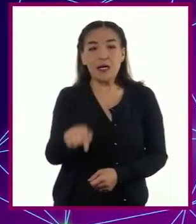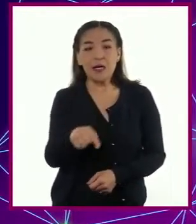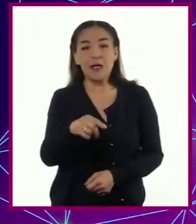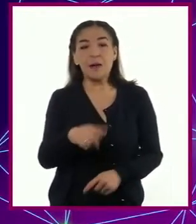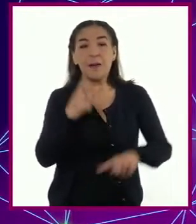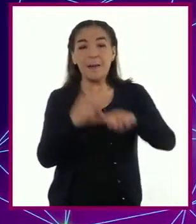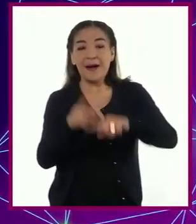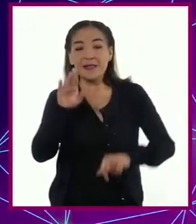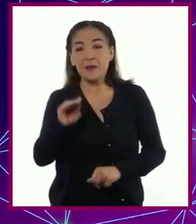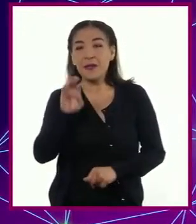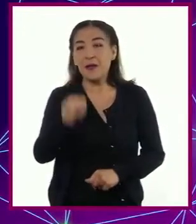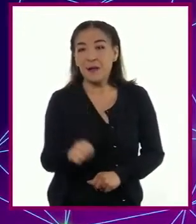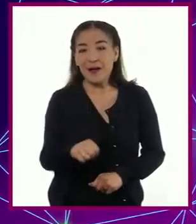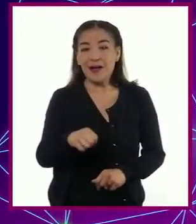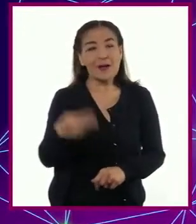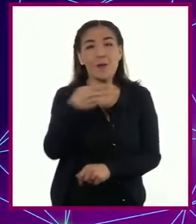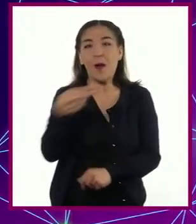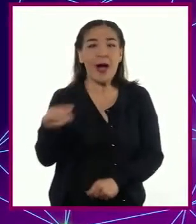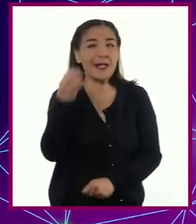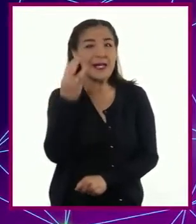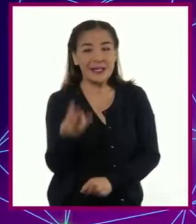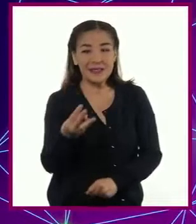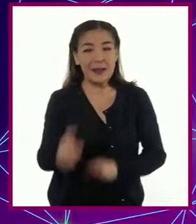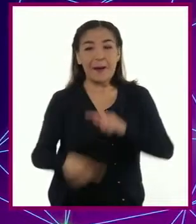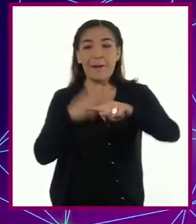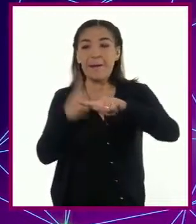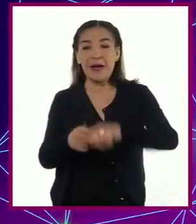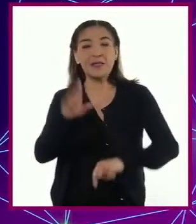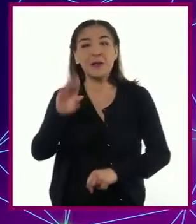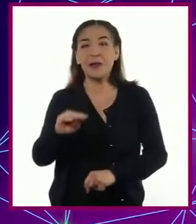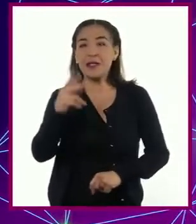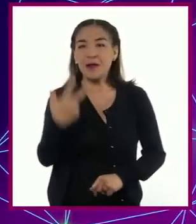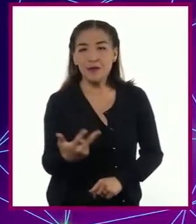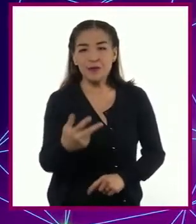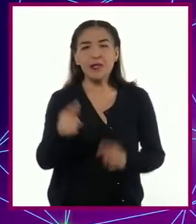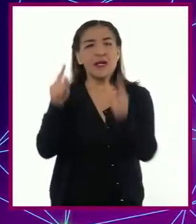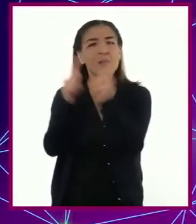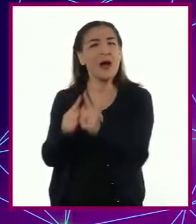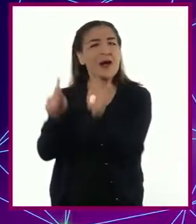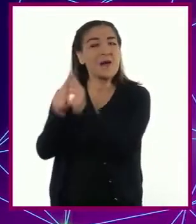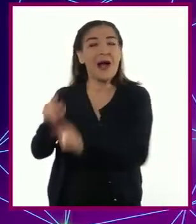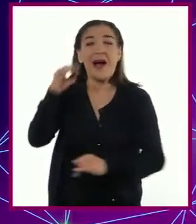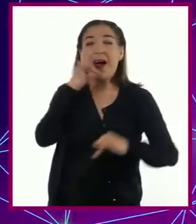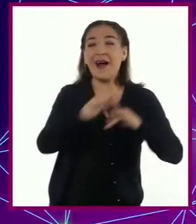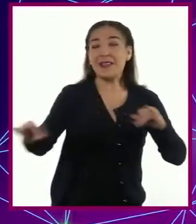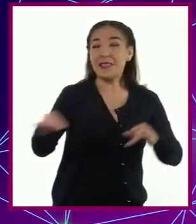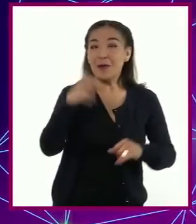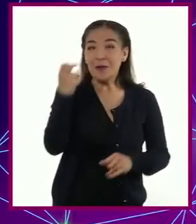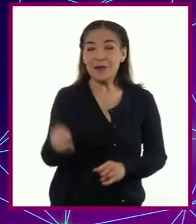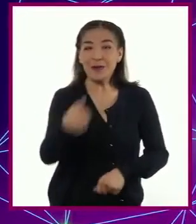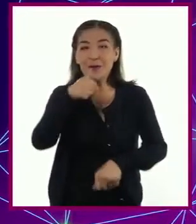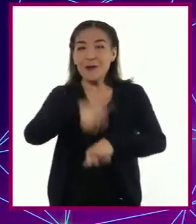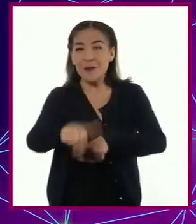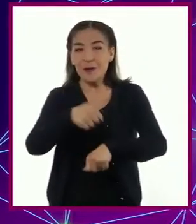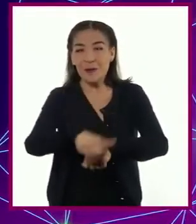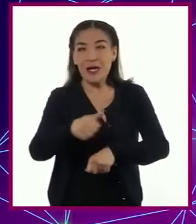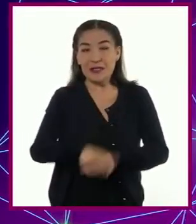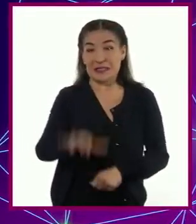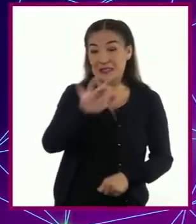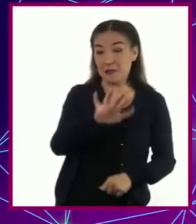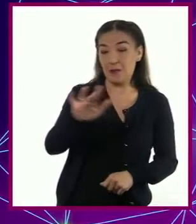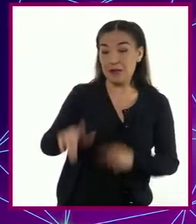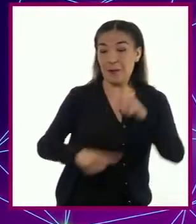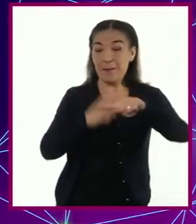igual a 3, más 98 igual a todas las parejas hasta la última central. 50